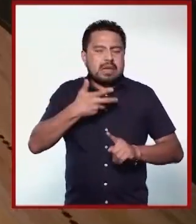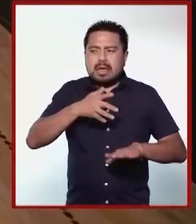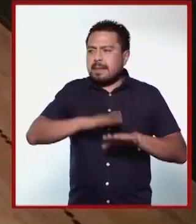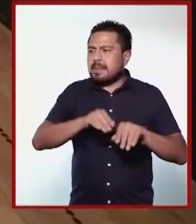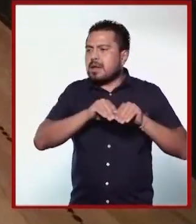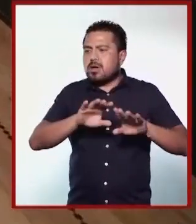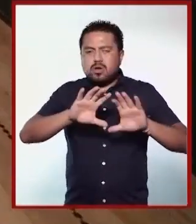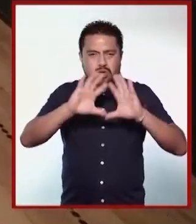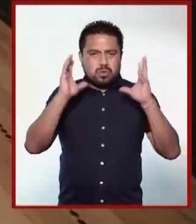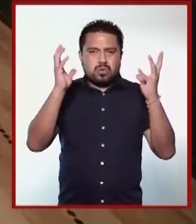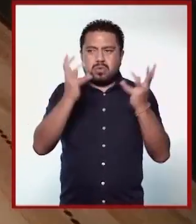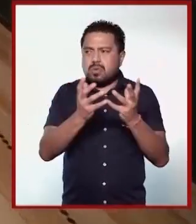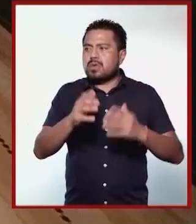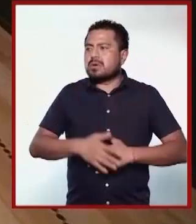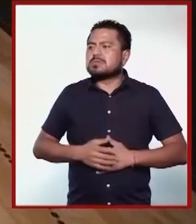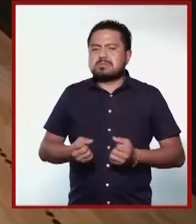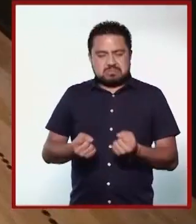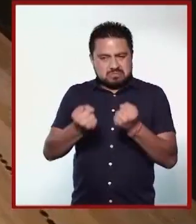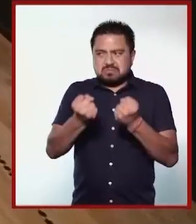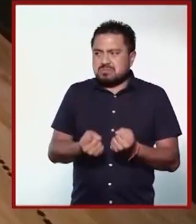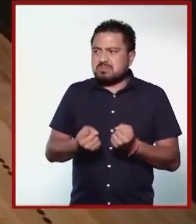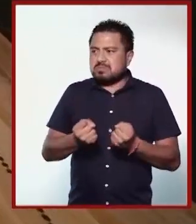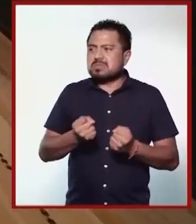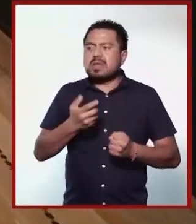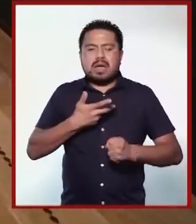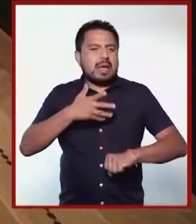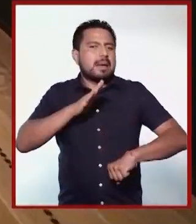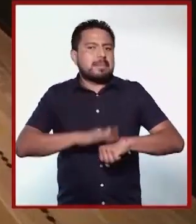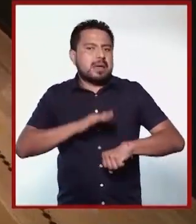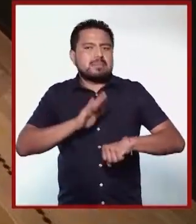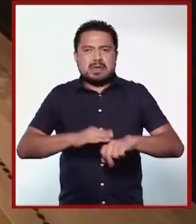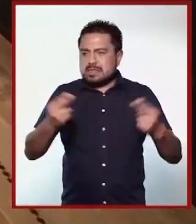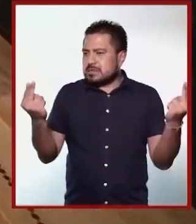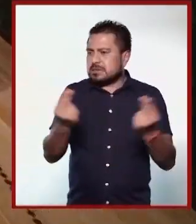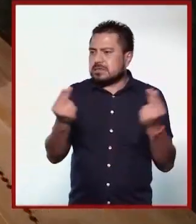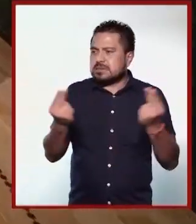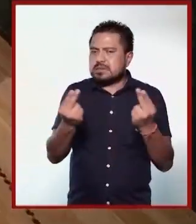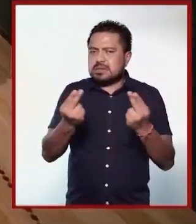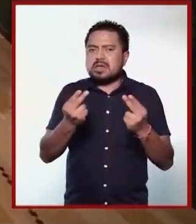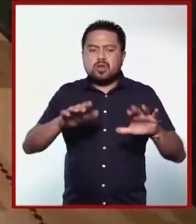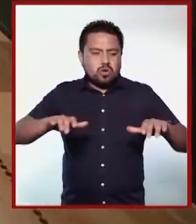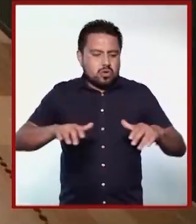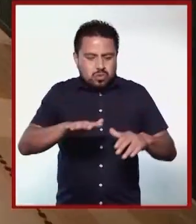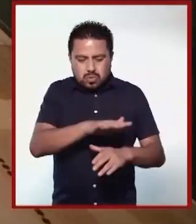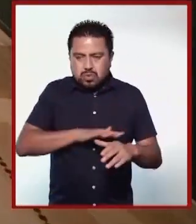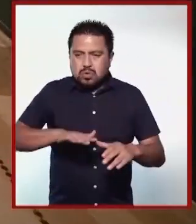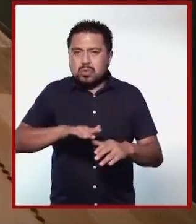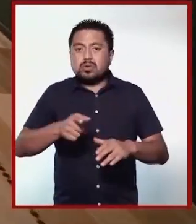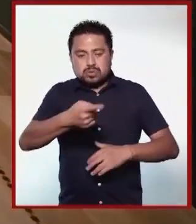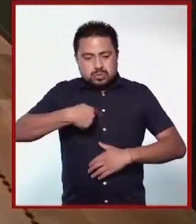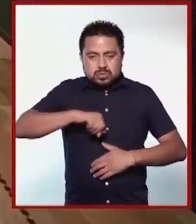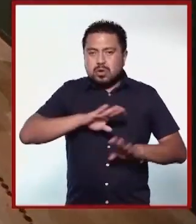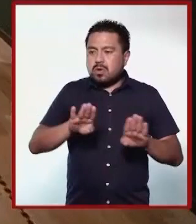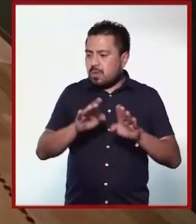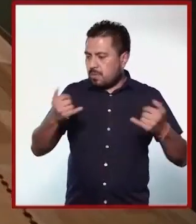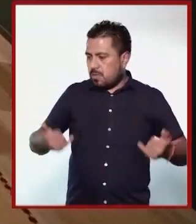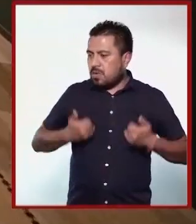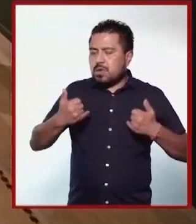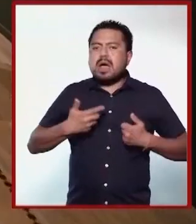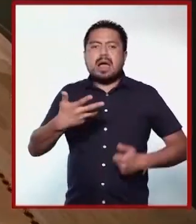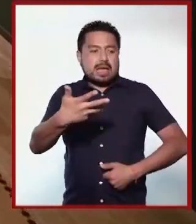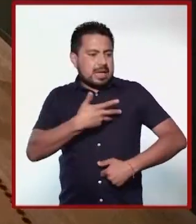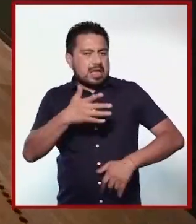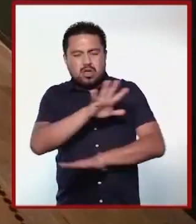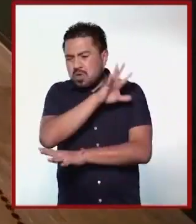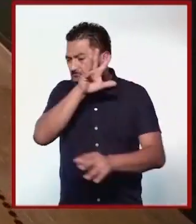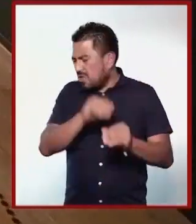nivel global. Seguramente habrá muchas necesidades en nuestra comunidad. Nosotros como jóvenes tenemos